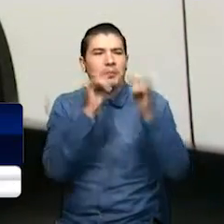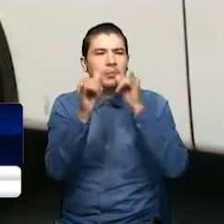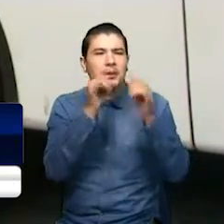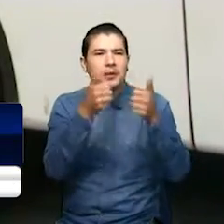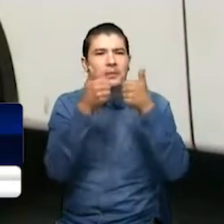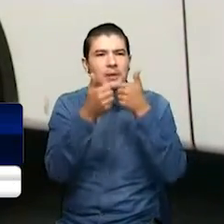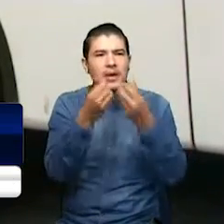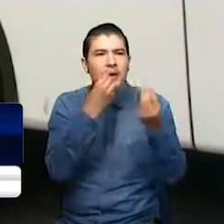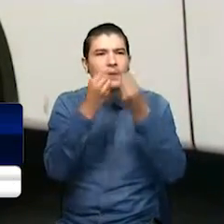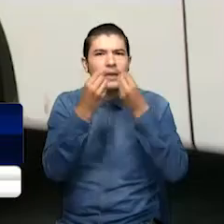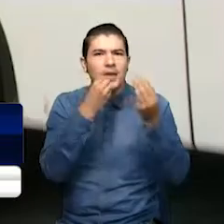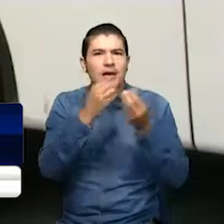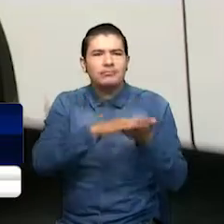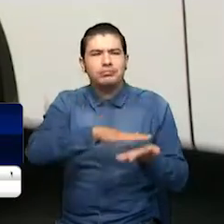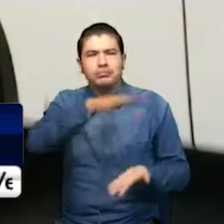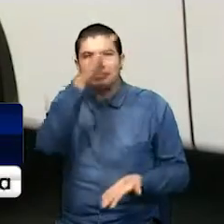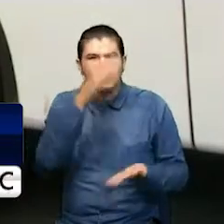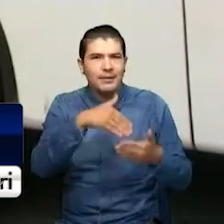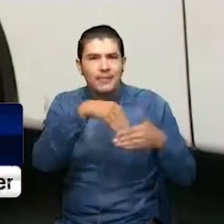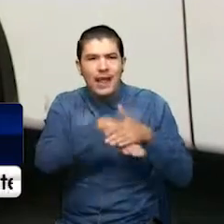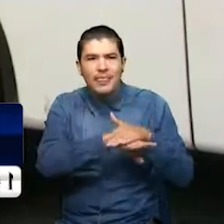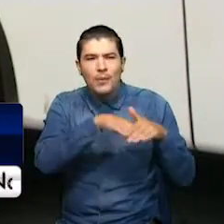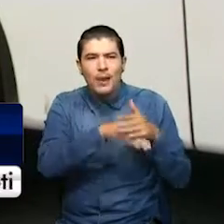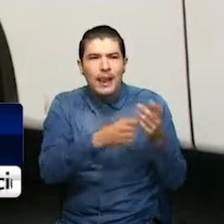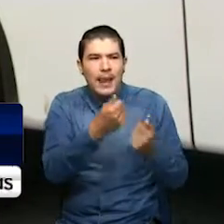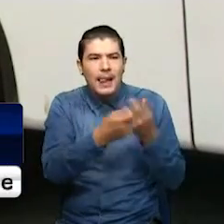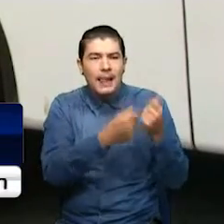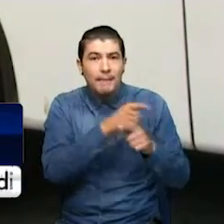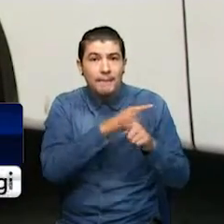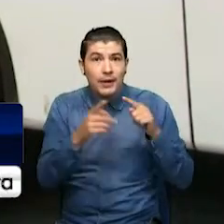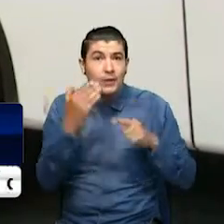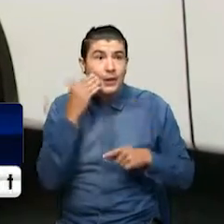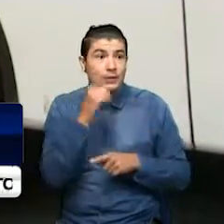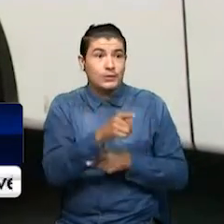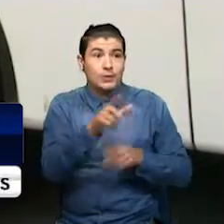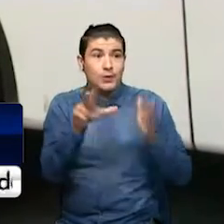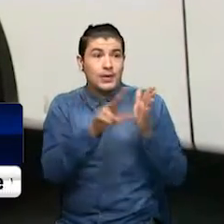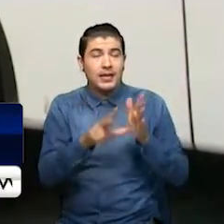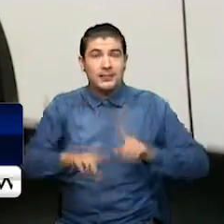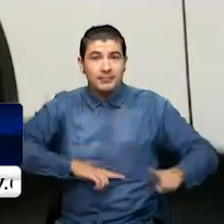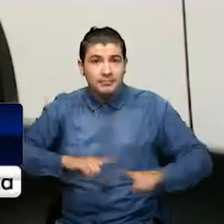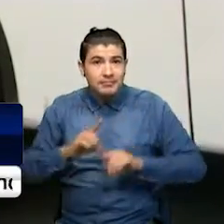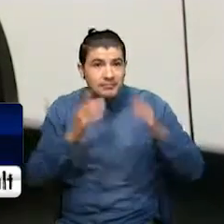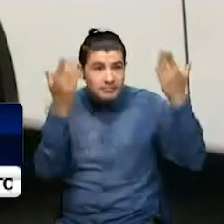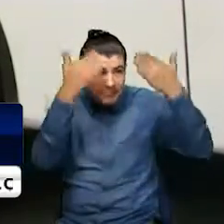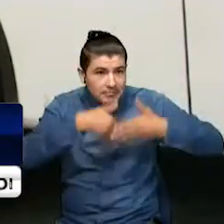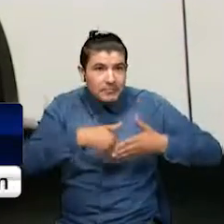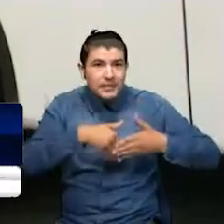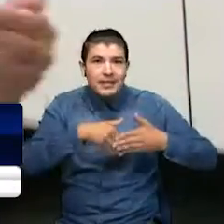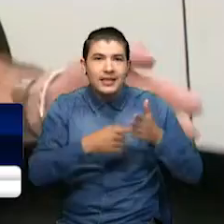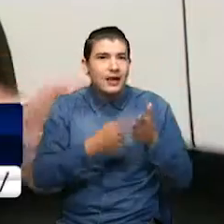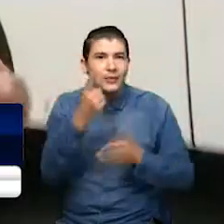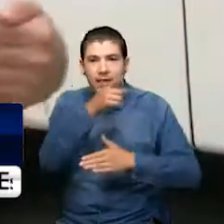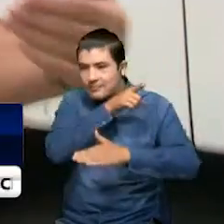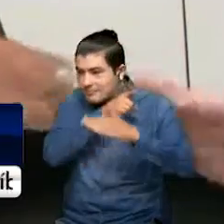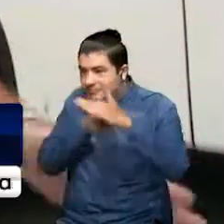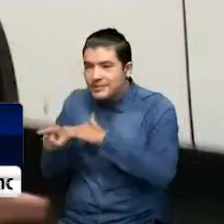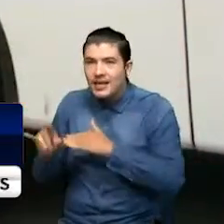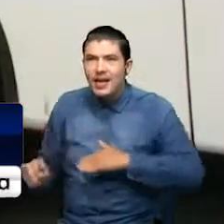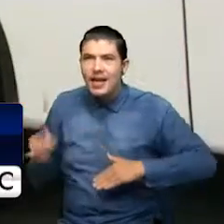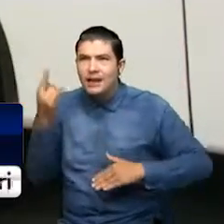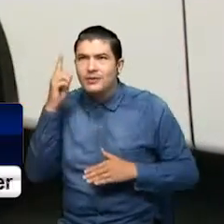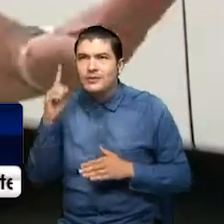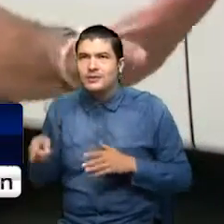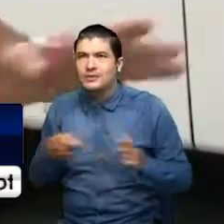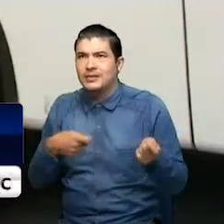comida, cuentas cuantiosas y al menor descuido de los administradores, encontraba algo, se